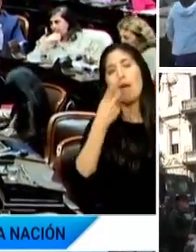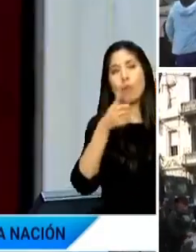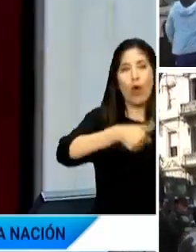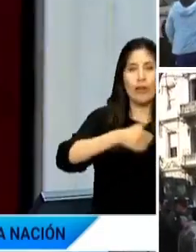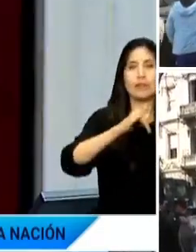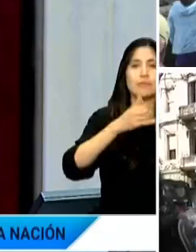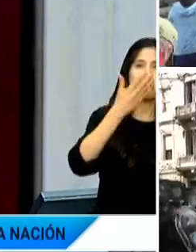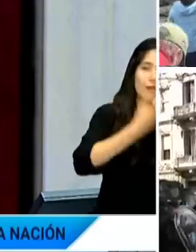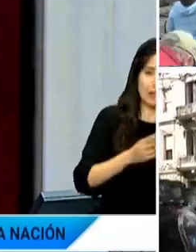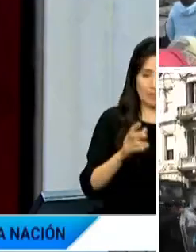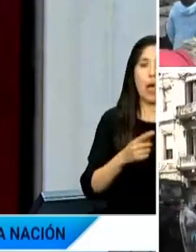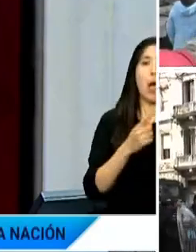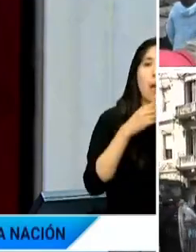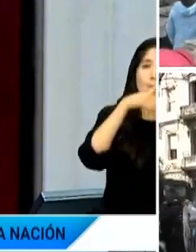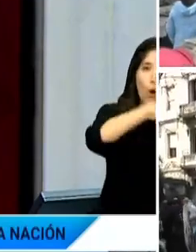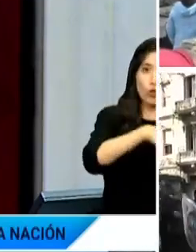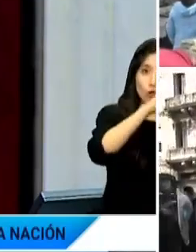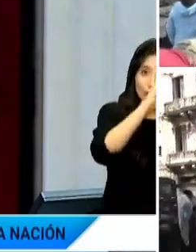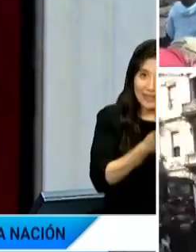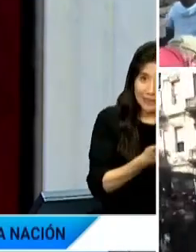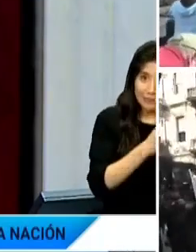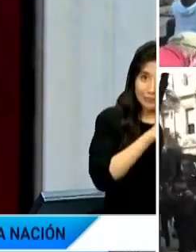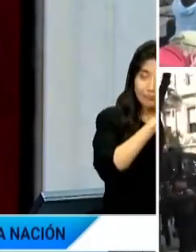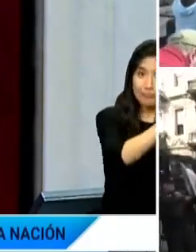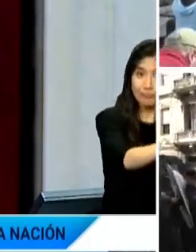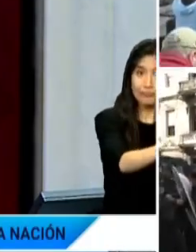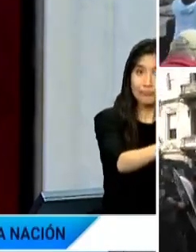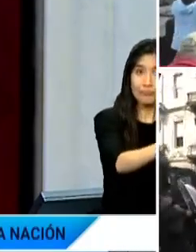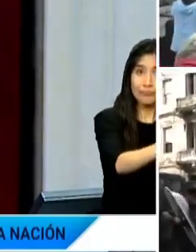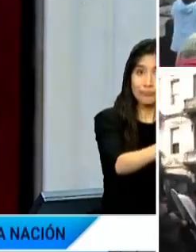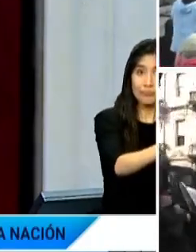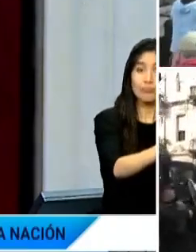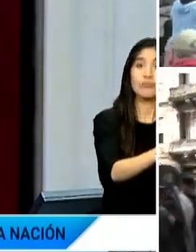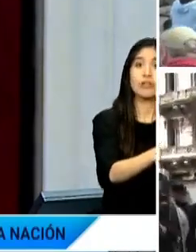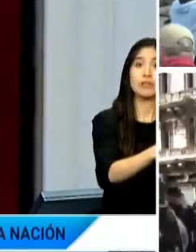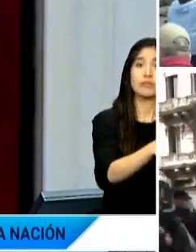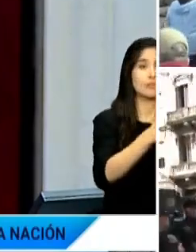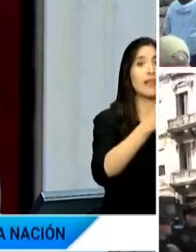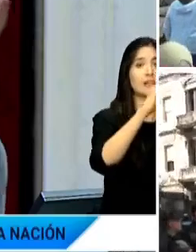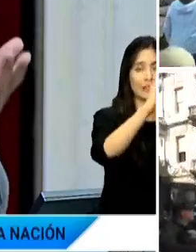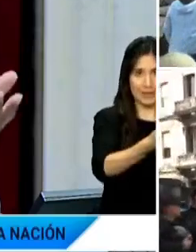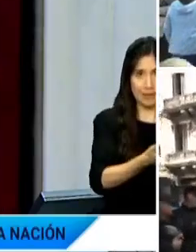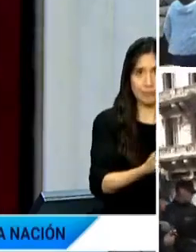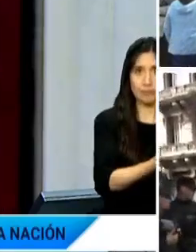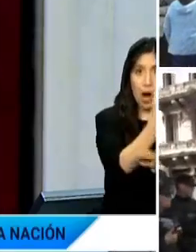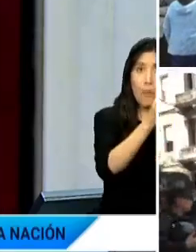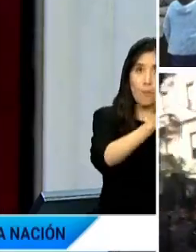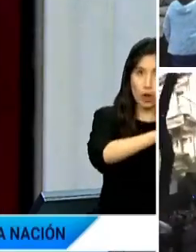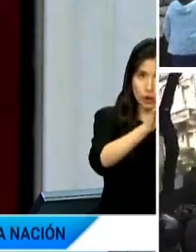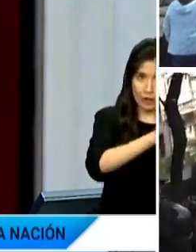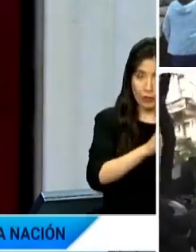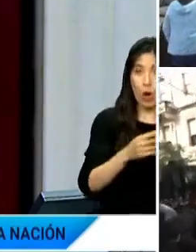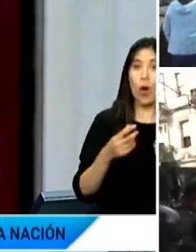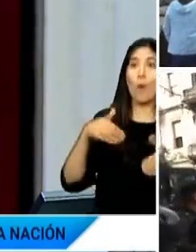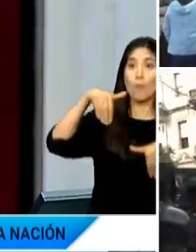no. El voto por la afirmativa implica insistir con la sanción de este proyecto.